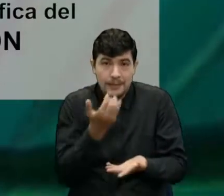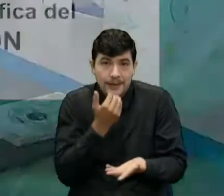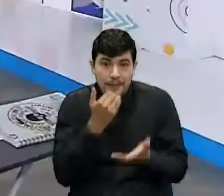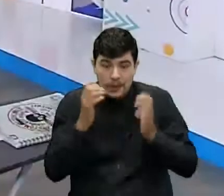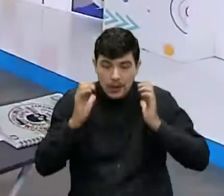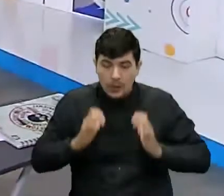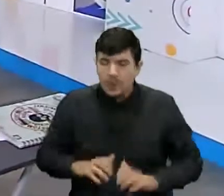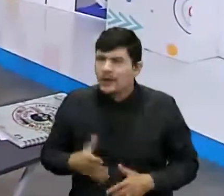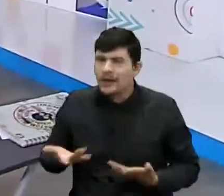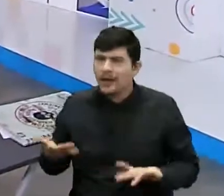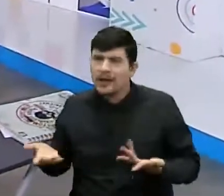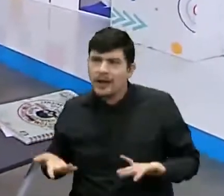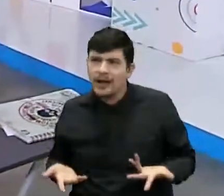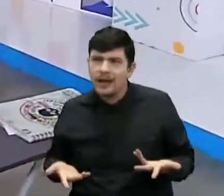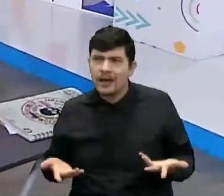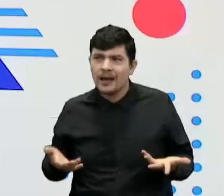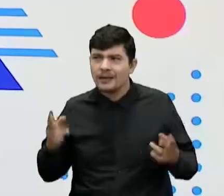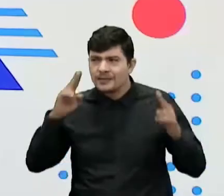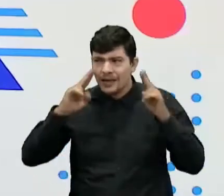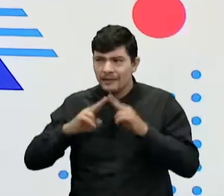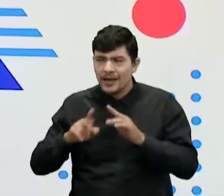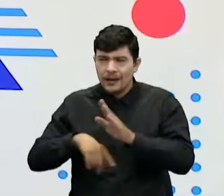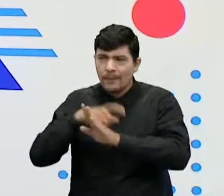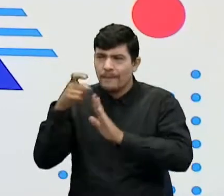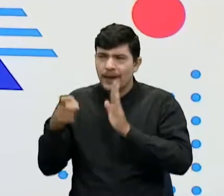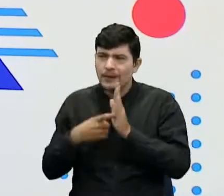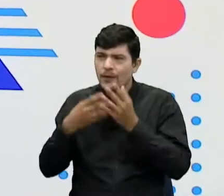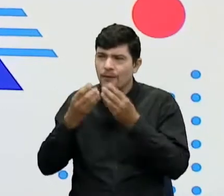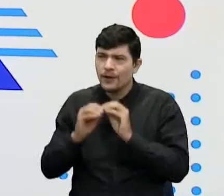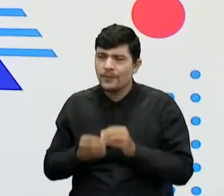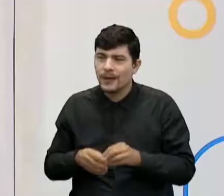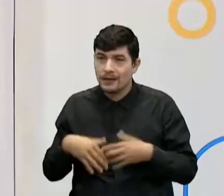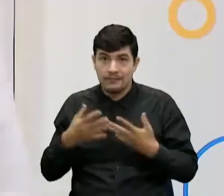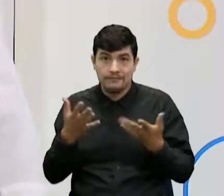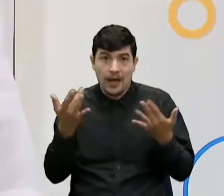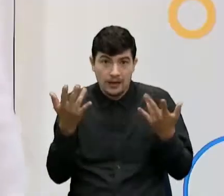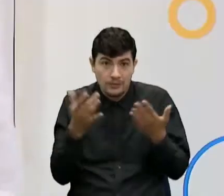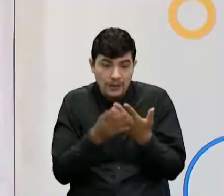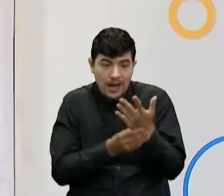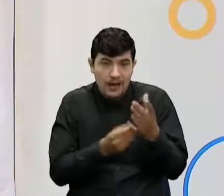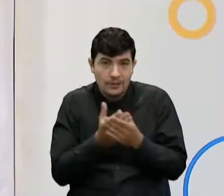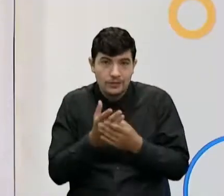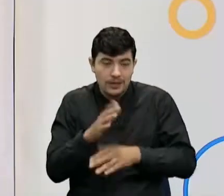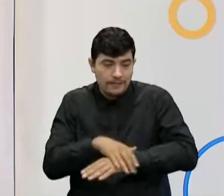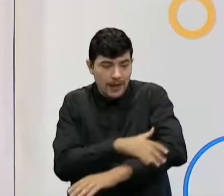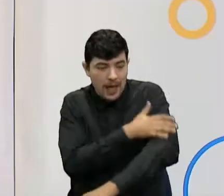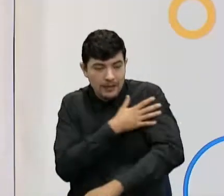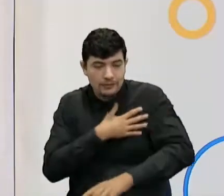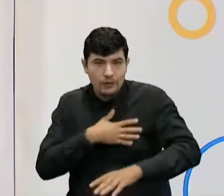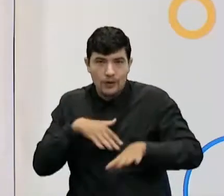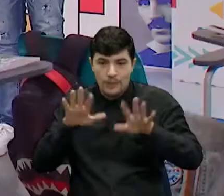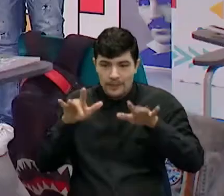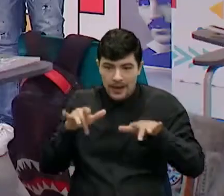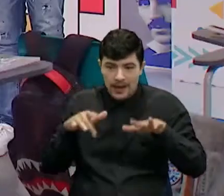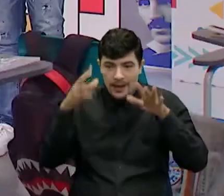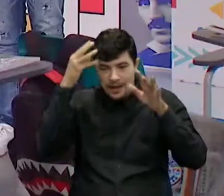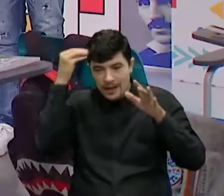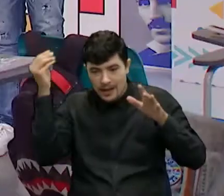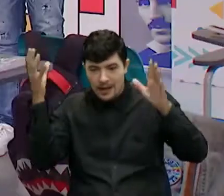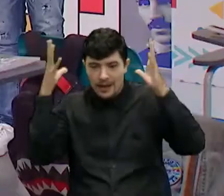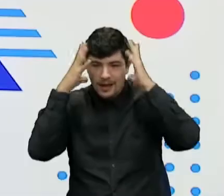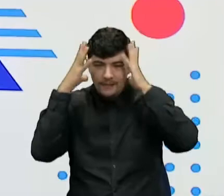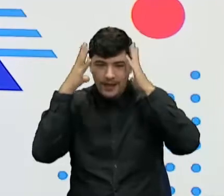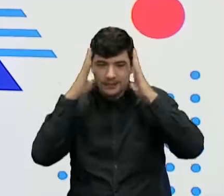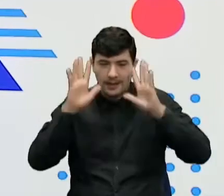¿Qué tiene? Para que se vea completico ¿Qué tiene? Tiene manos Tiene brazos Piernas Cabello Cabeza Y